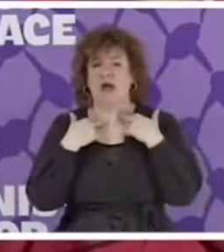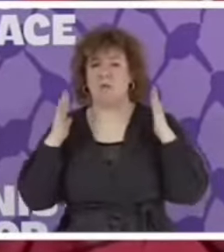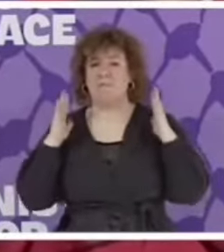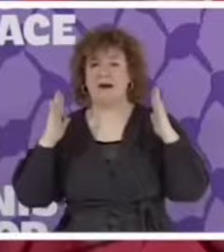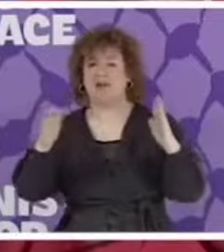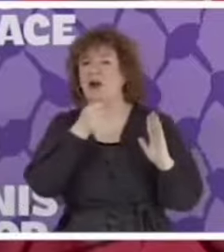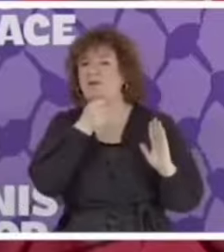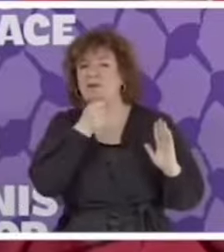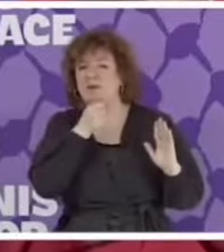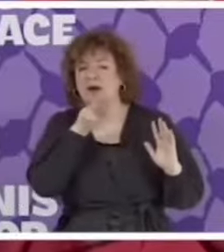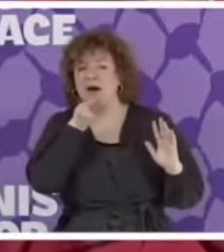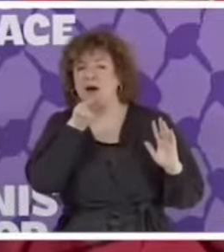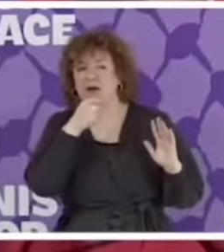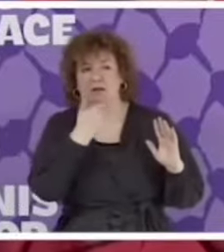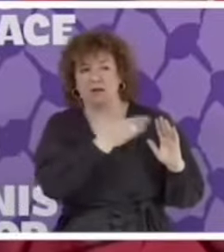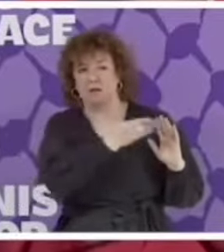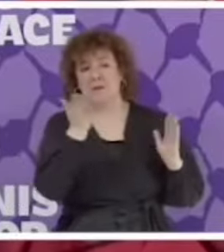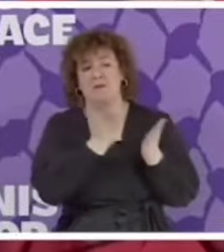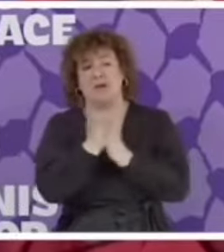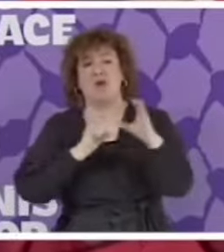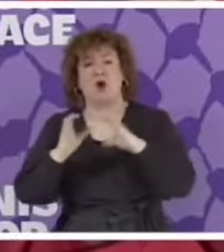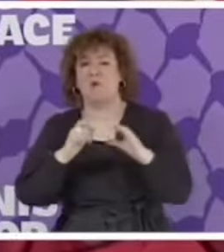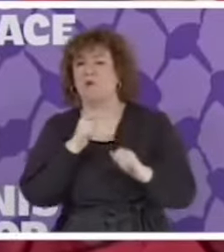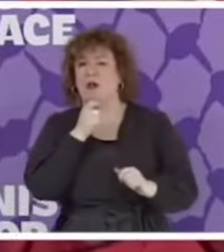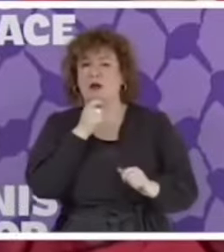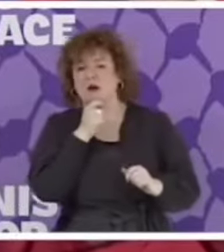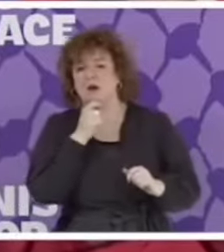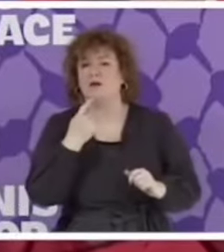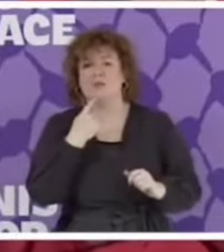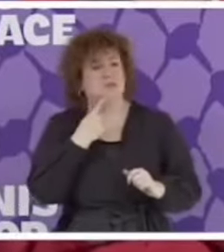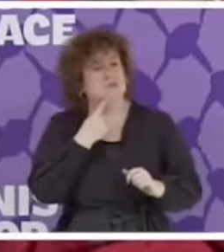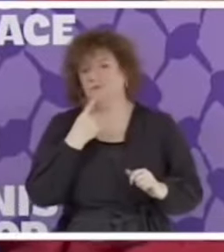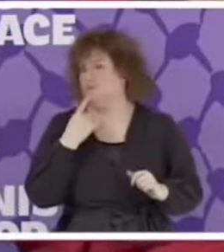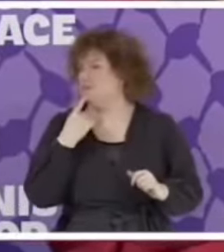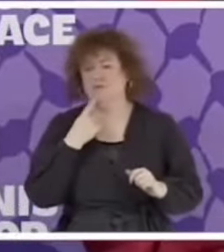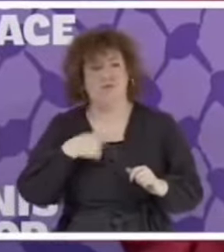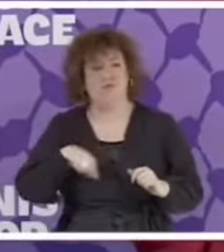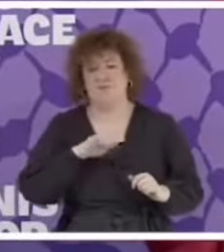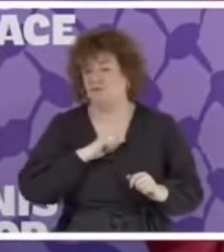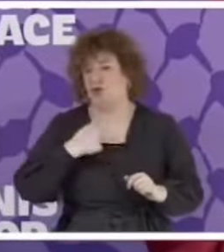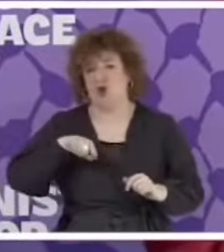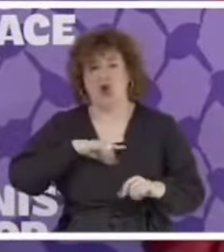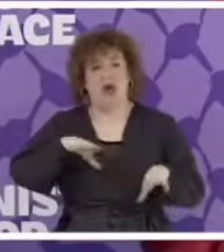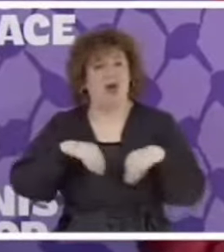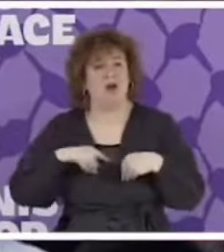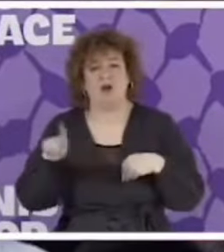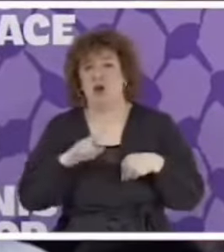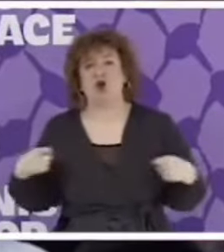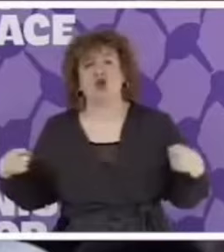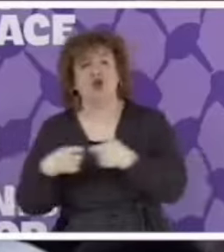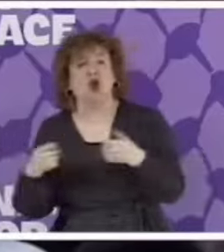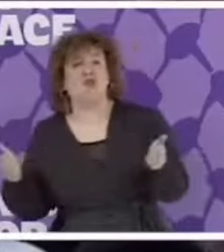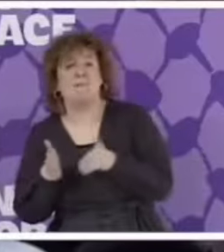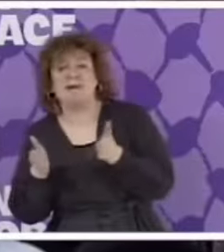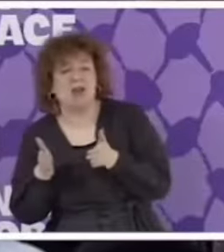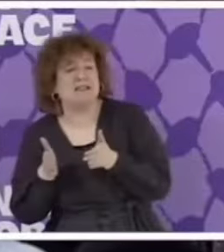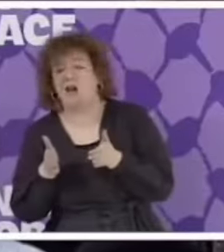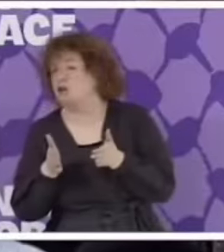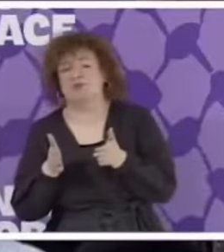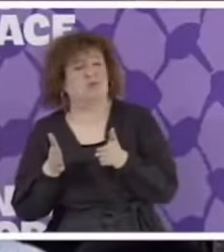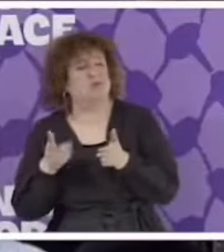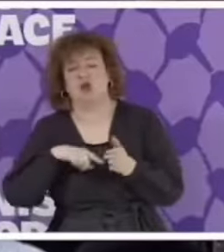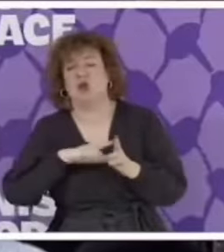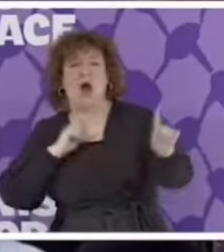dio unas declaraciones a los medios de comunicación diciendo: no en nuestro nombre, el socio minoritario del Gobierno